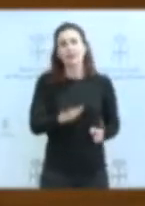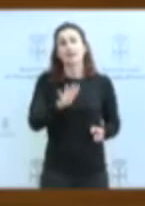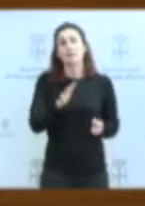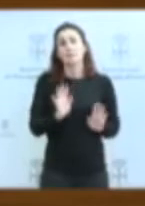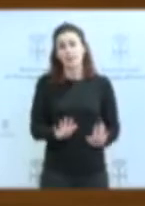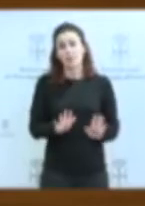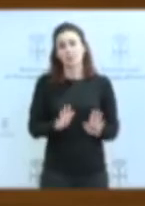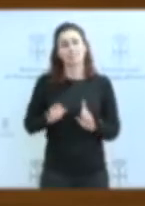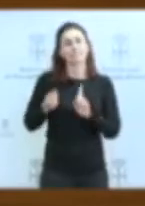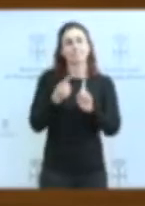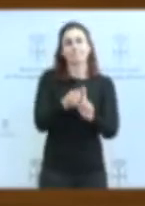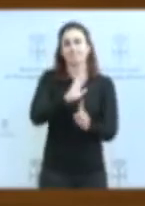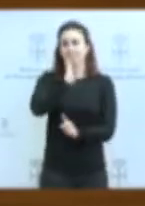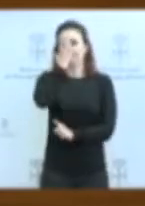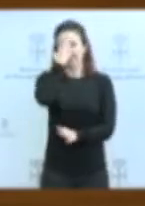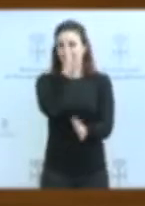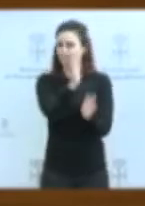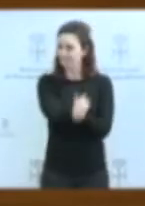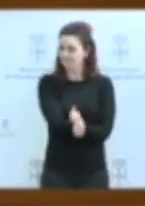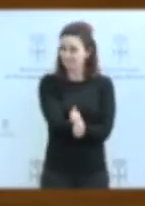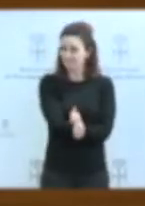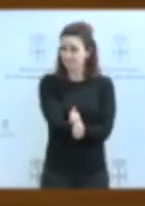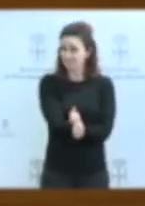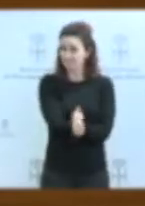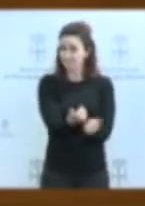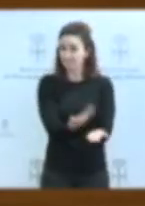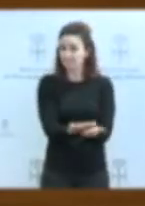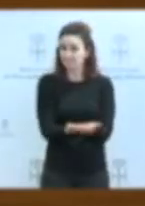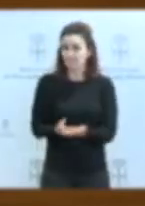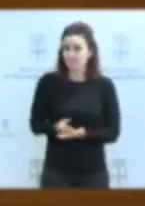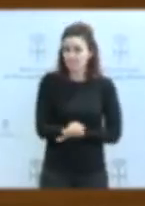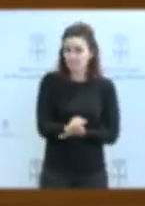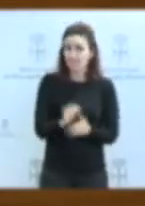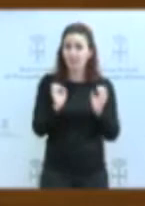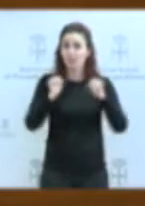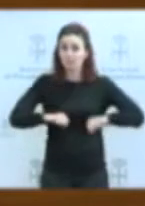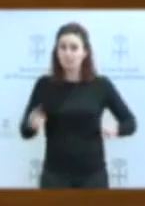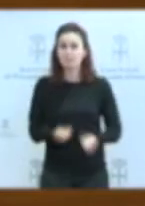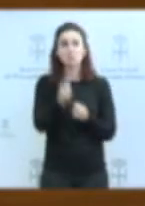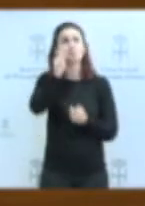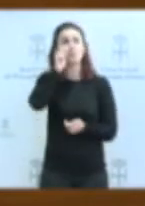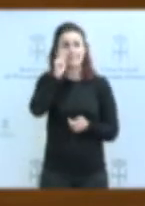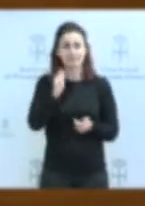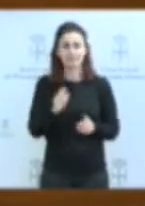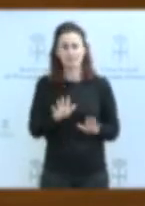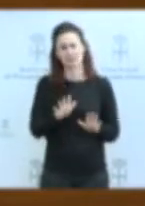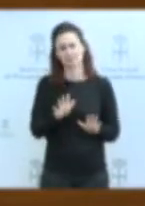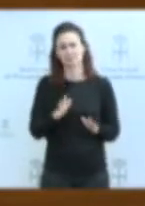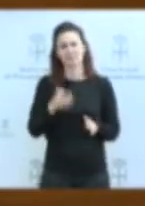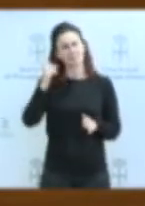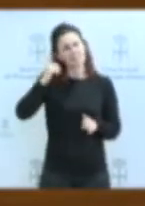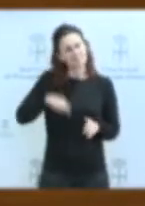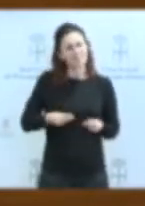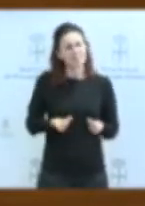ustedes justifican esa ayuda, que son convenios de promoción turística. Pero se me antoja un poco difícil calcular cómo vamos a atraer turistas